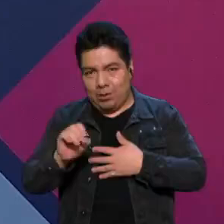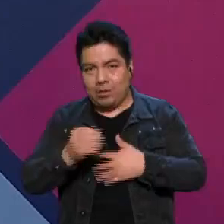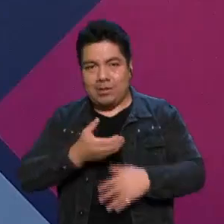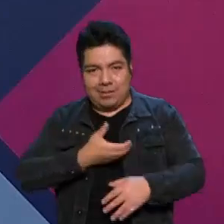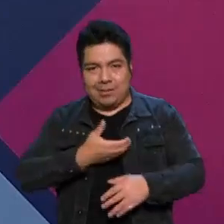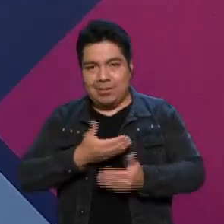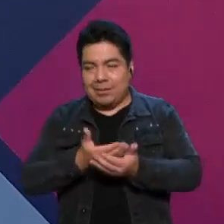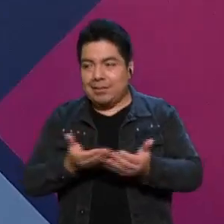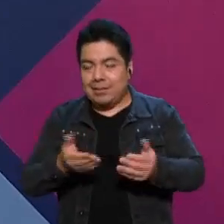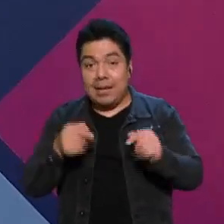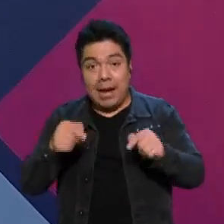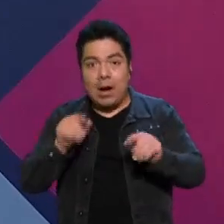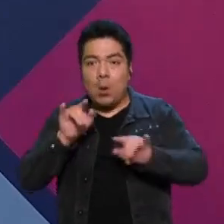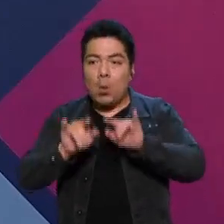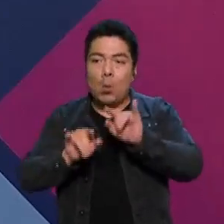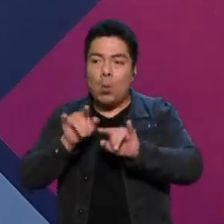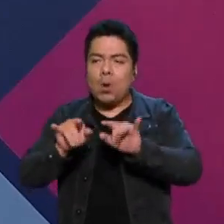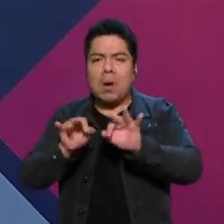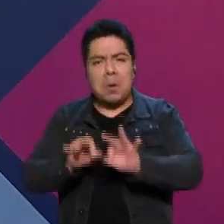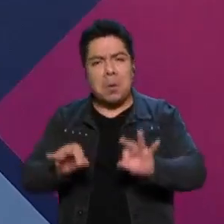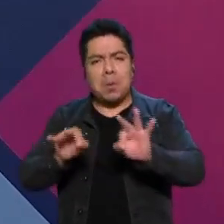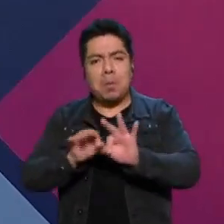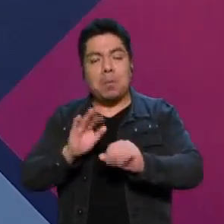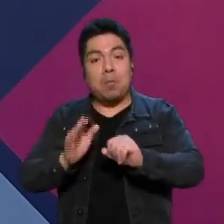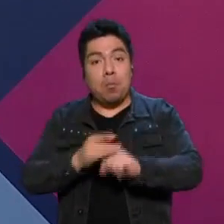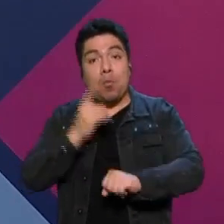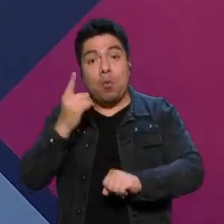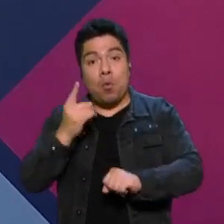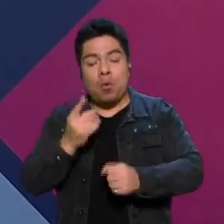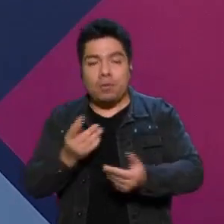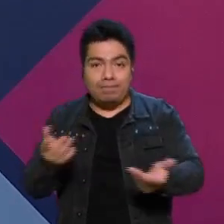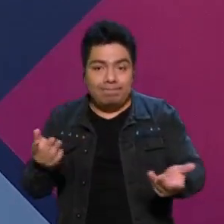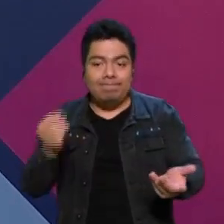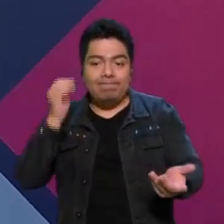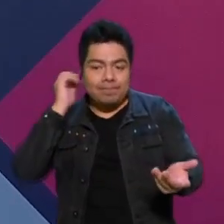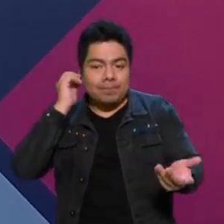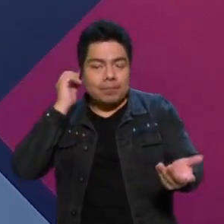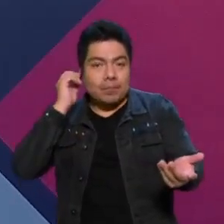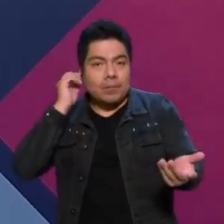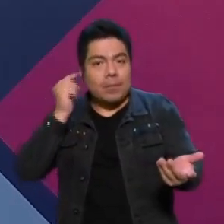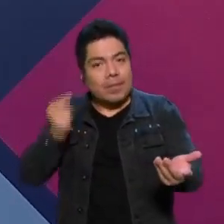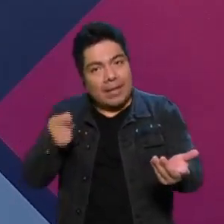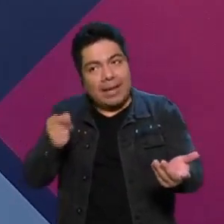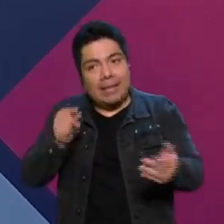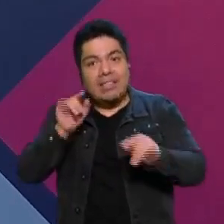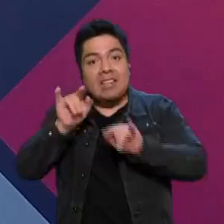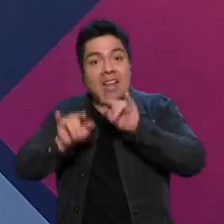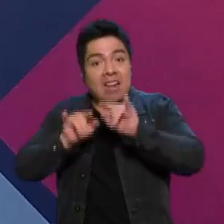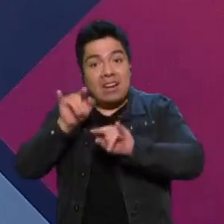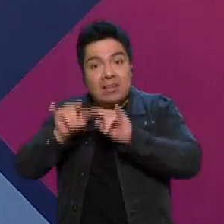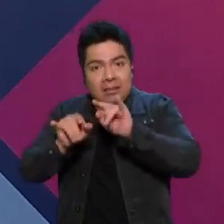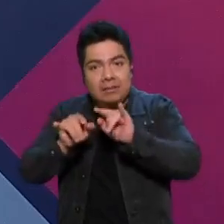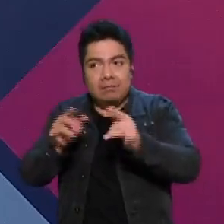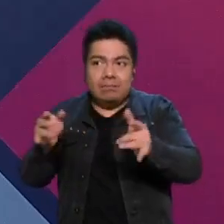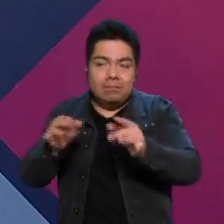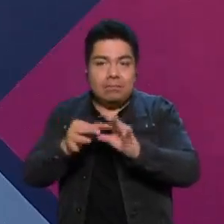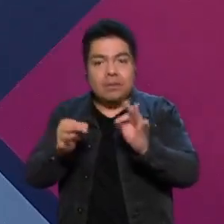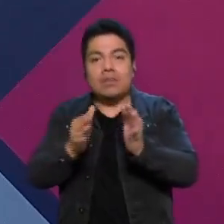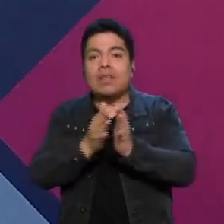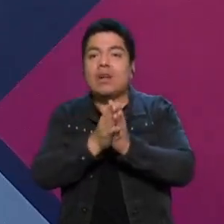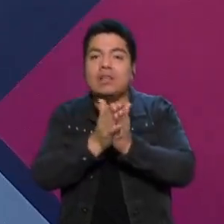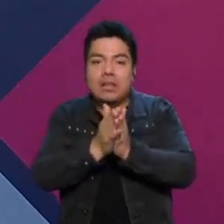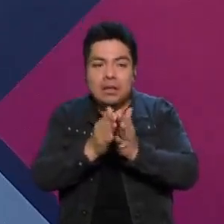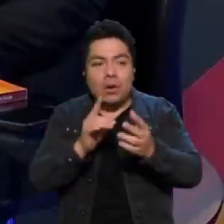que distingue esta feria, mi querido Braulio, sin duda es una feria que además de los